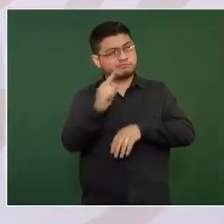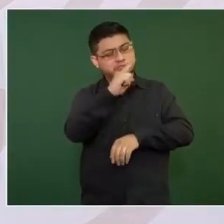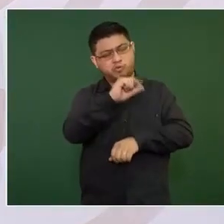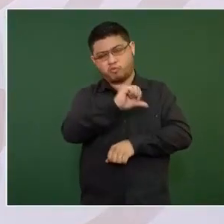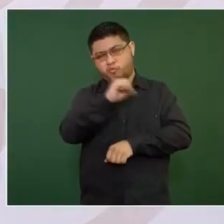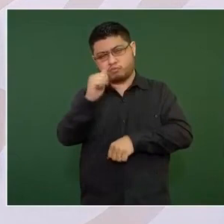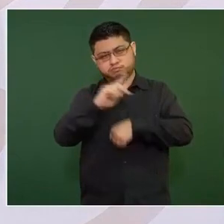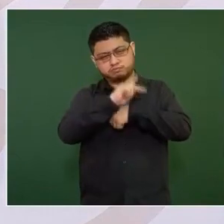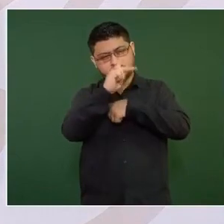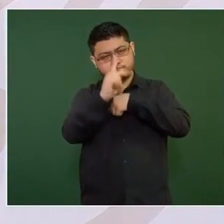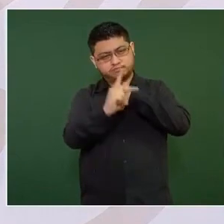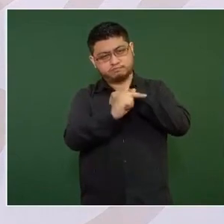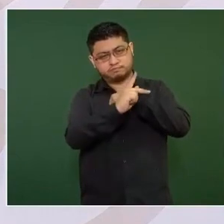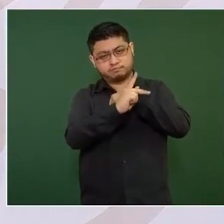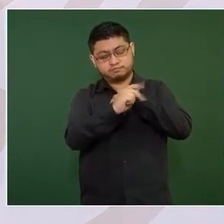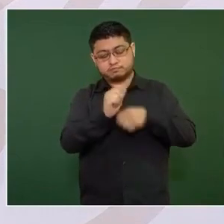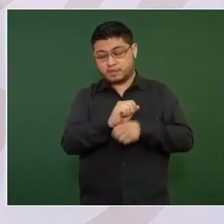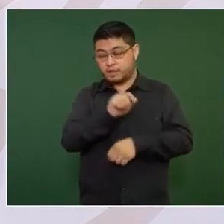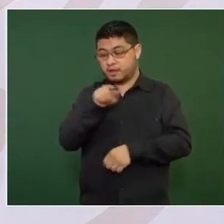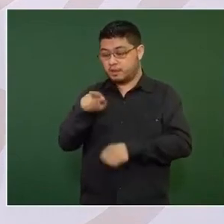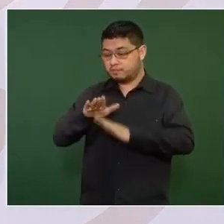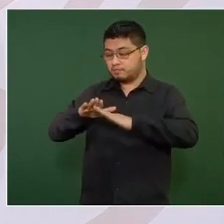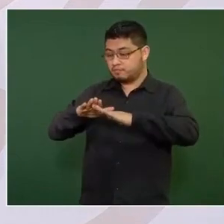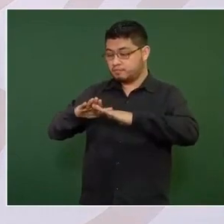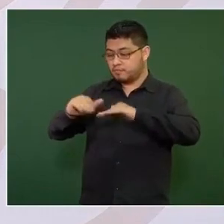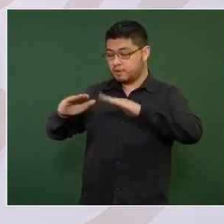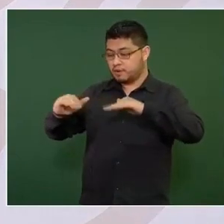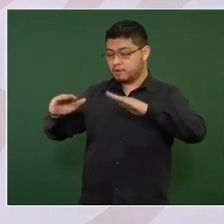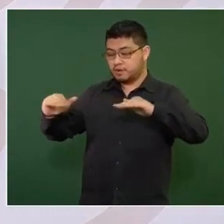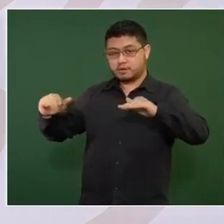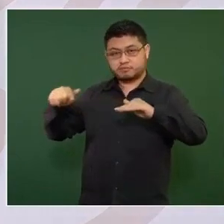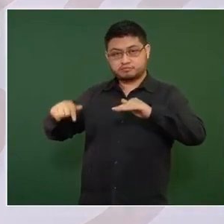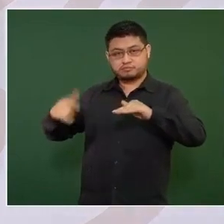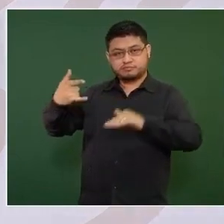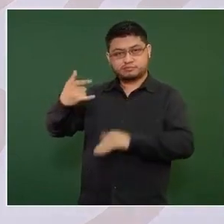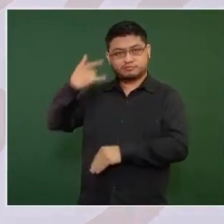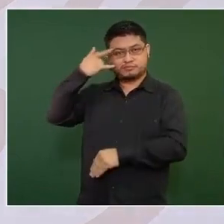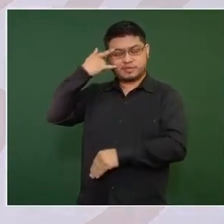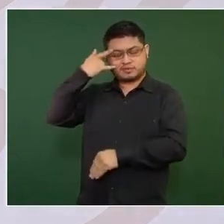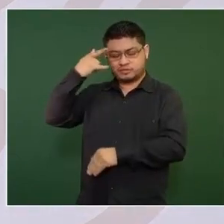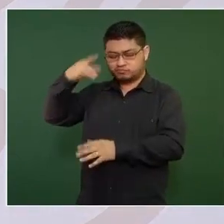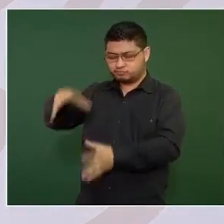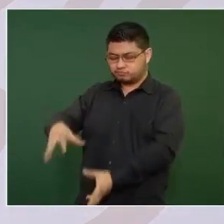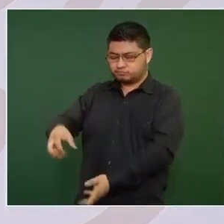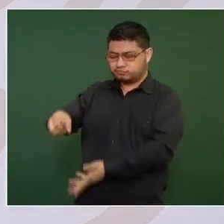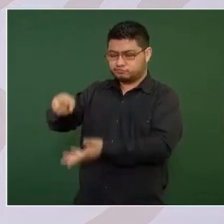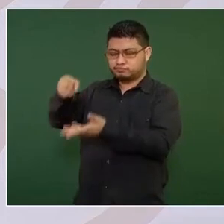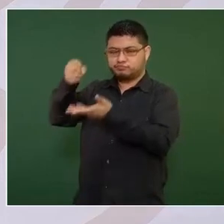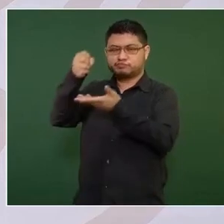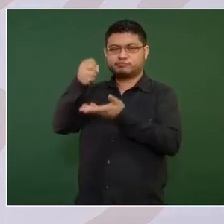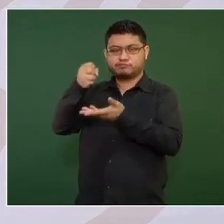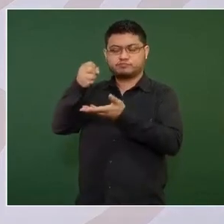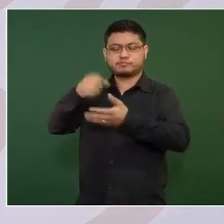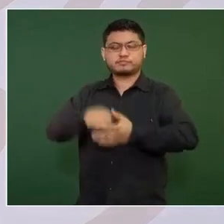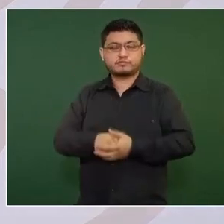extraído del mar de Campeche. Sin embargo, aquí, como en otros